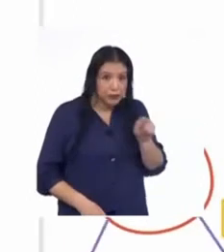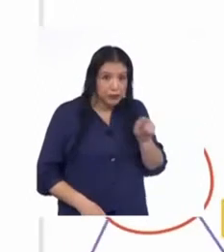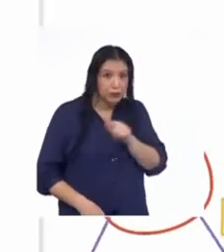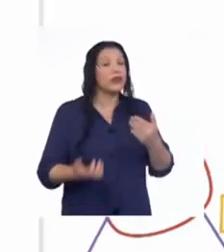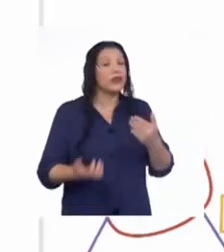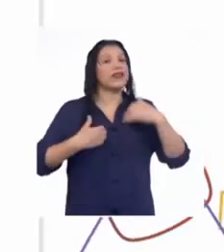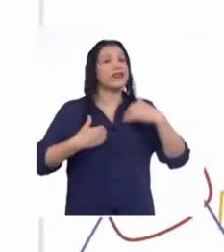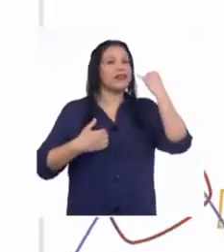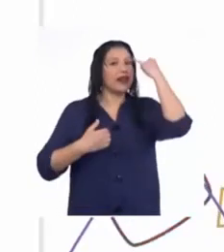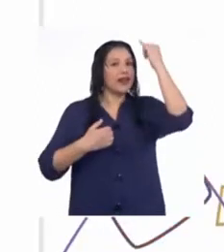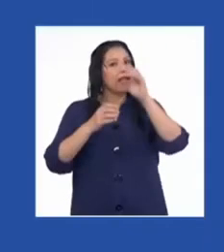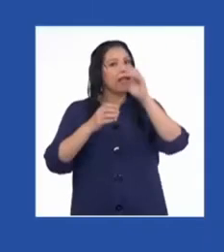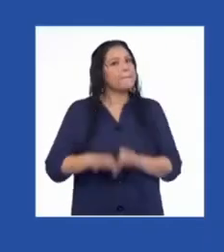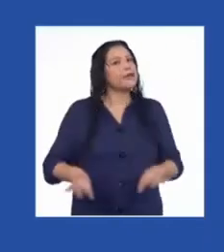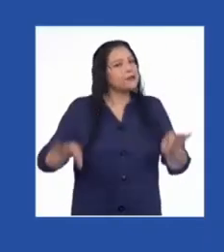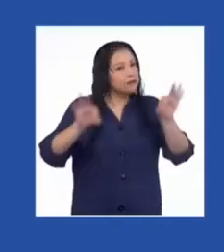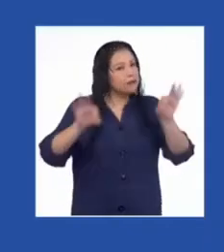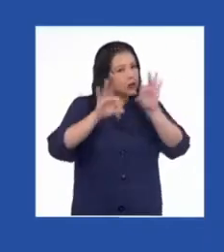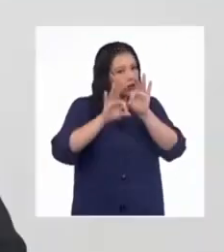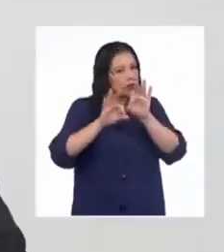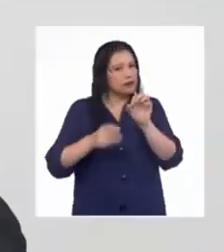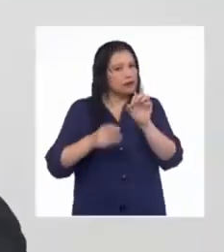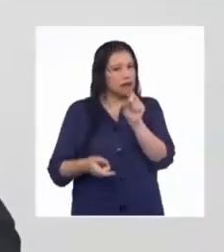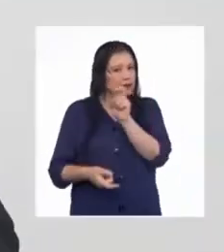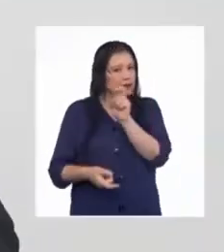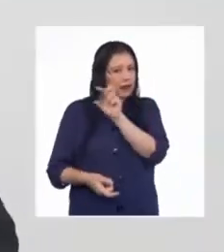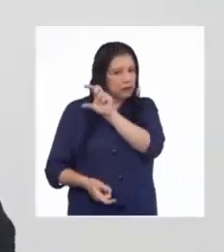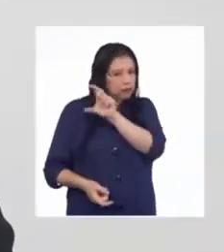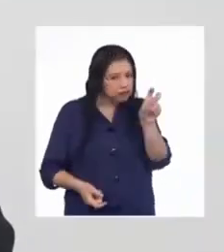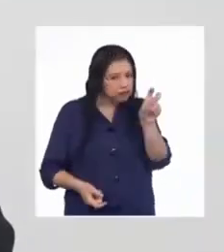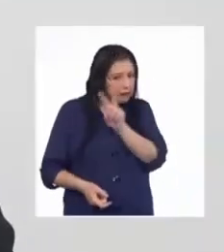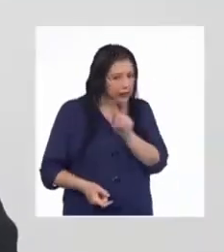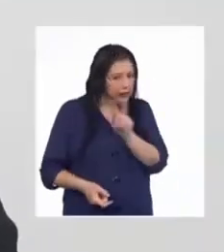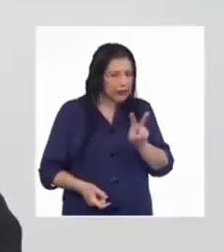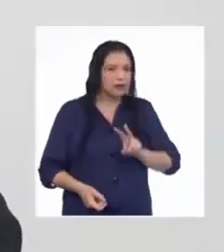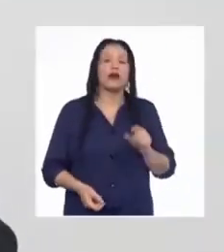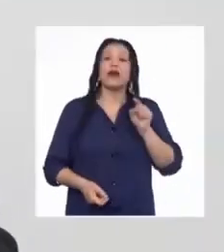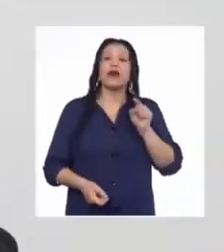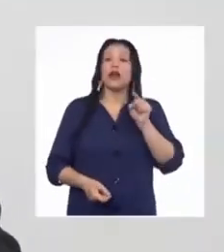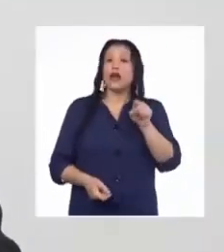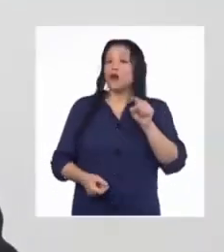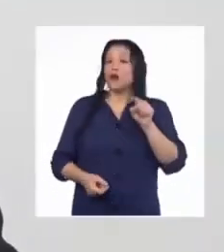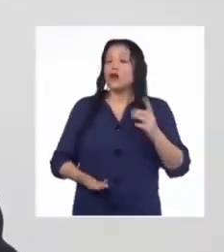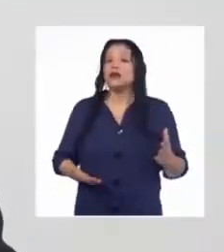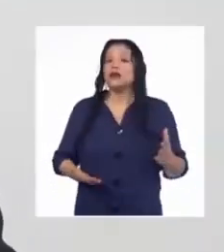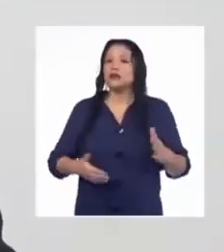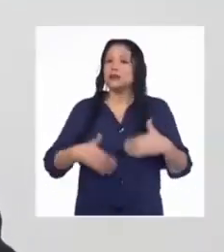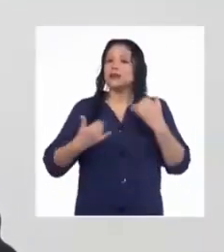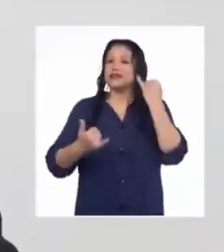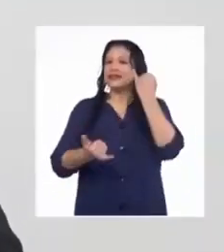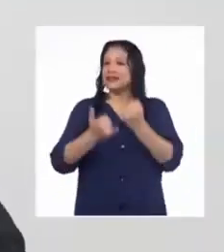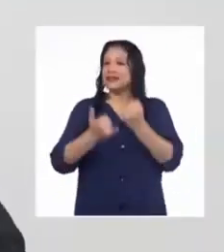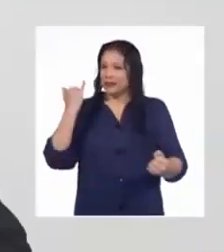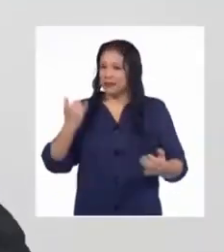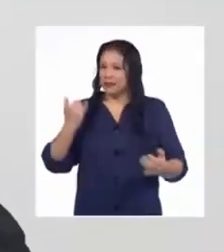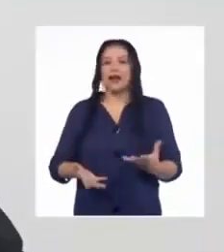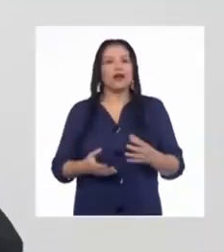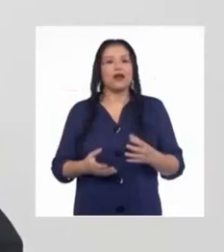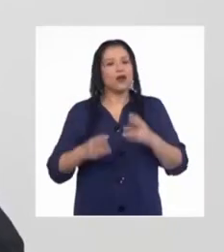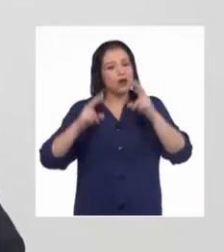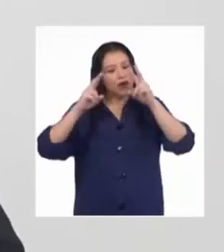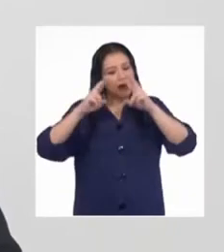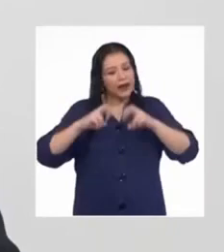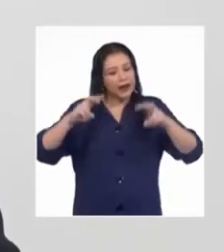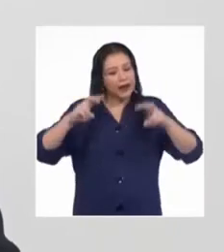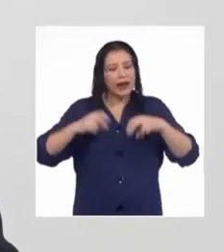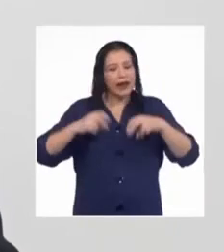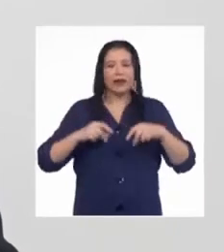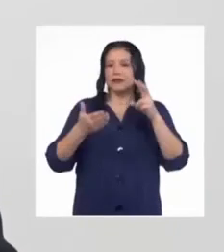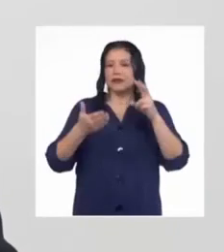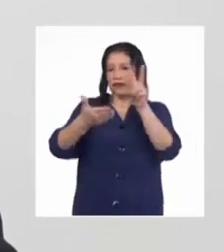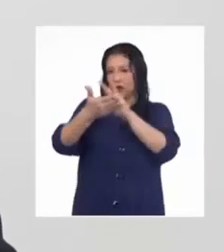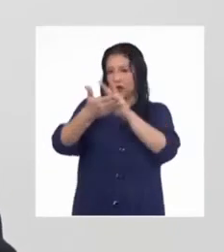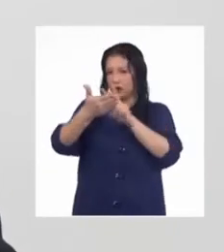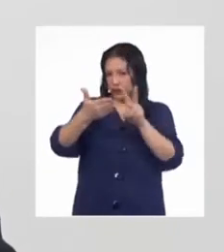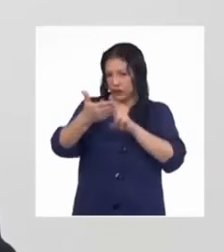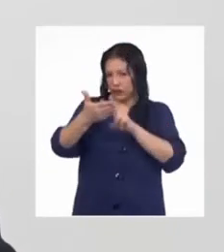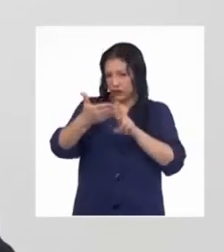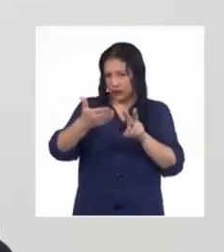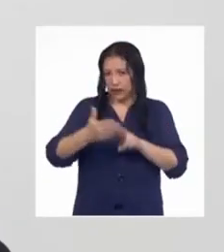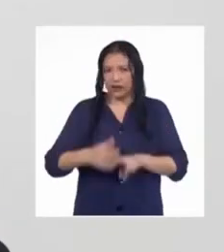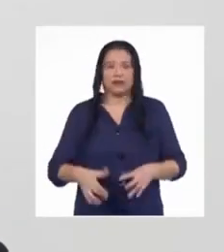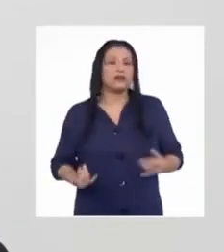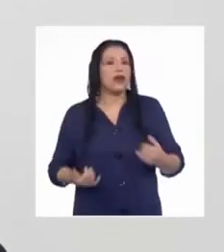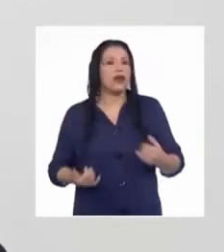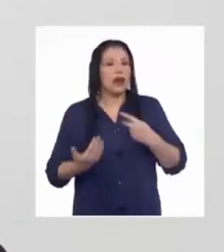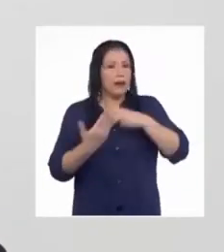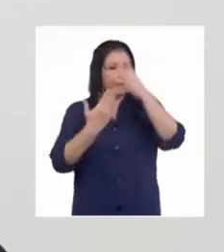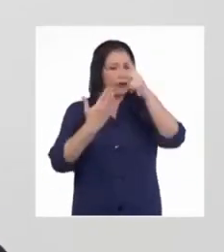idea principal del párrafo. Con este párrafo hemos terminado con el análisis de los textos correspondientes